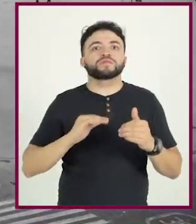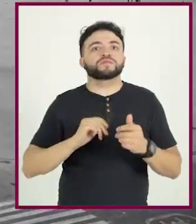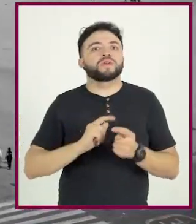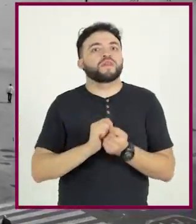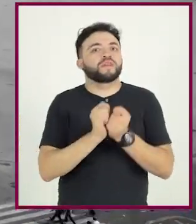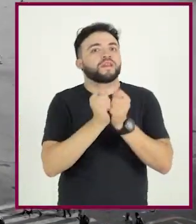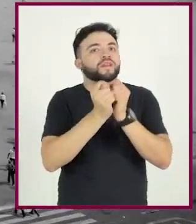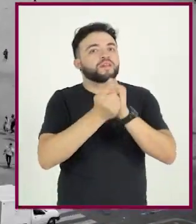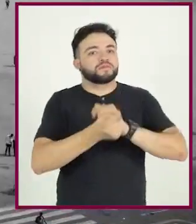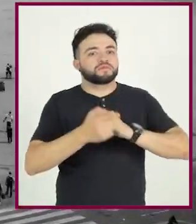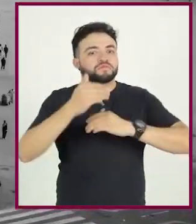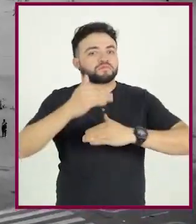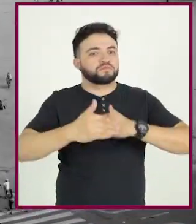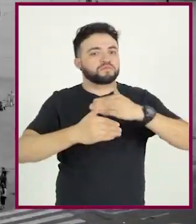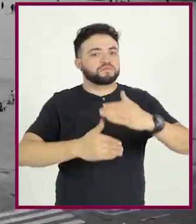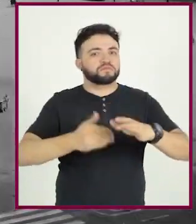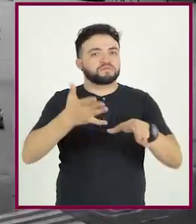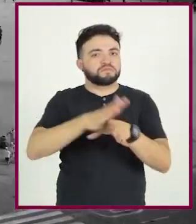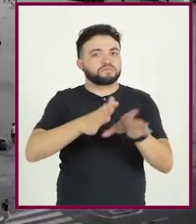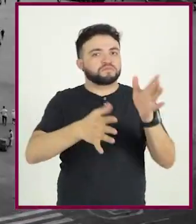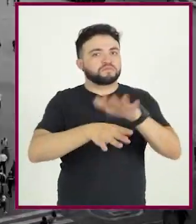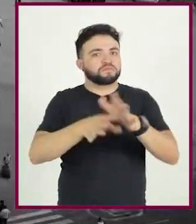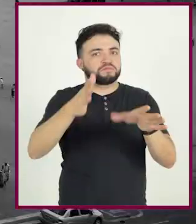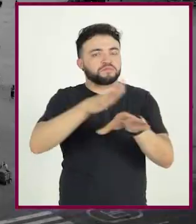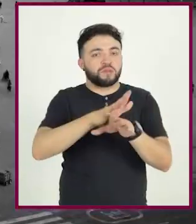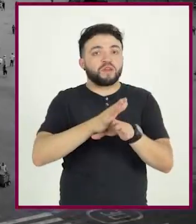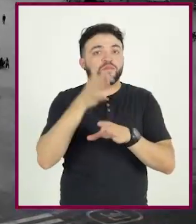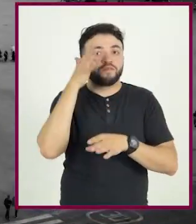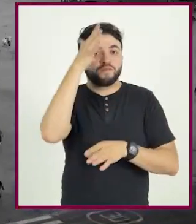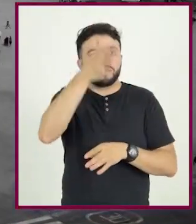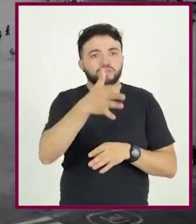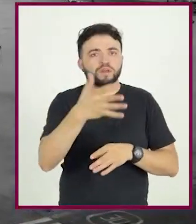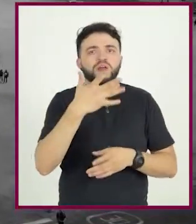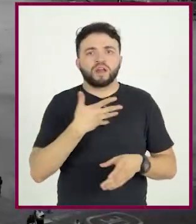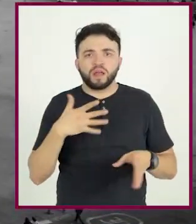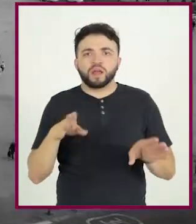el futuro. Además, estudiar historia promueve